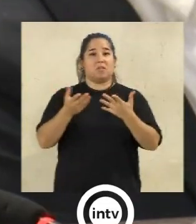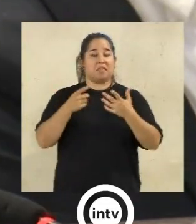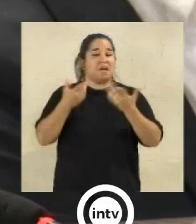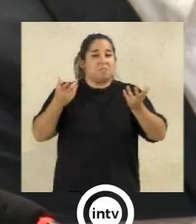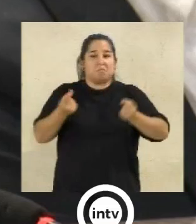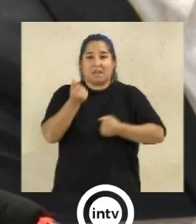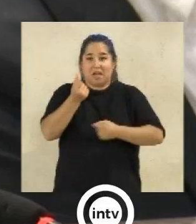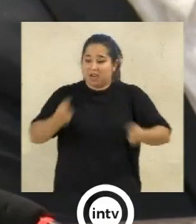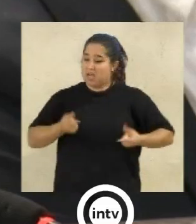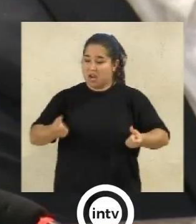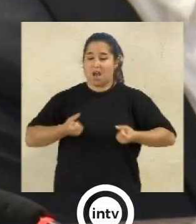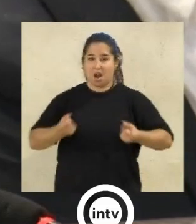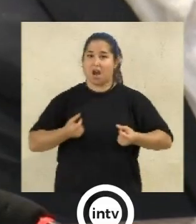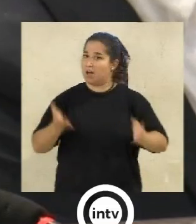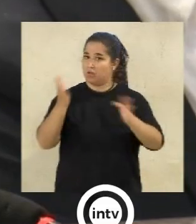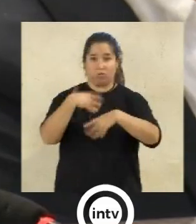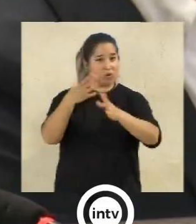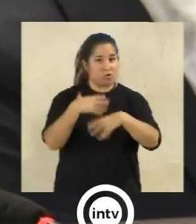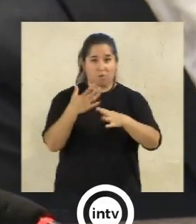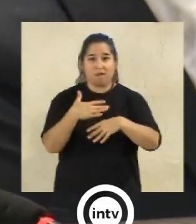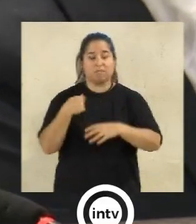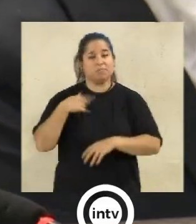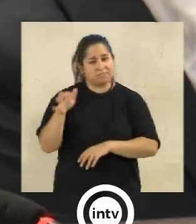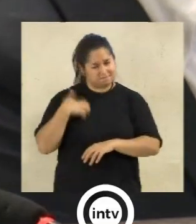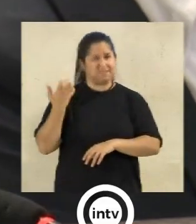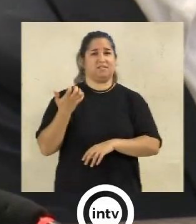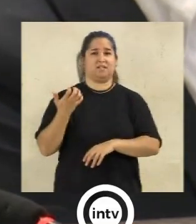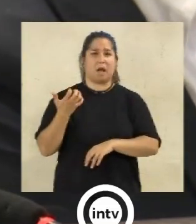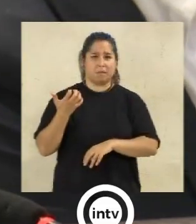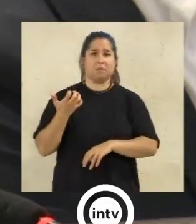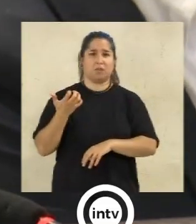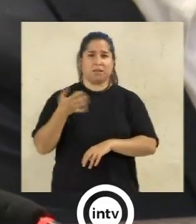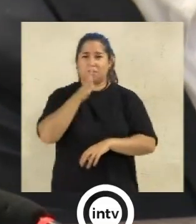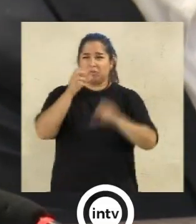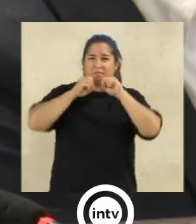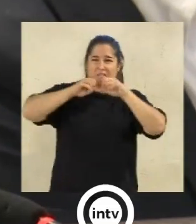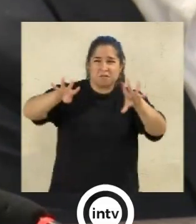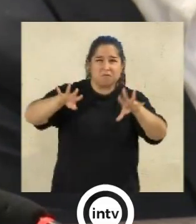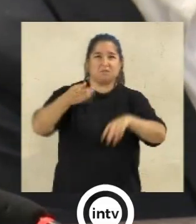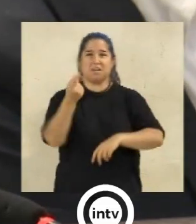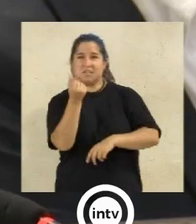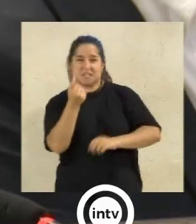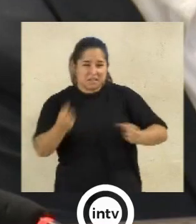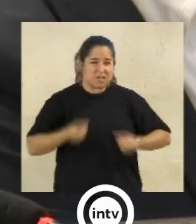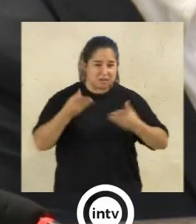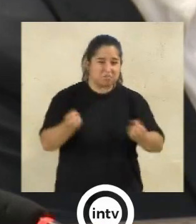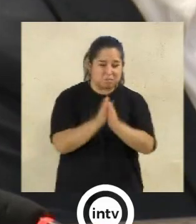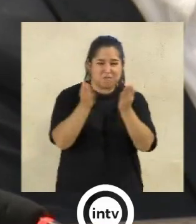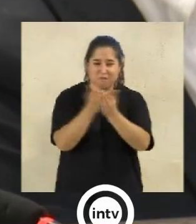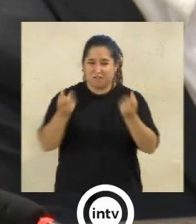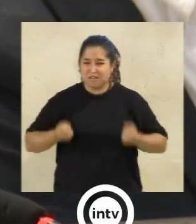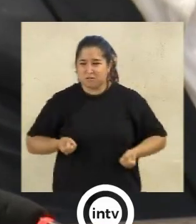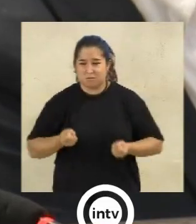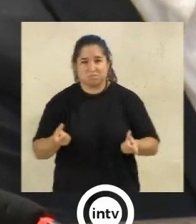esfuerzo económico me molesta un poco que hable así de cómo difundir esto que si gastaremos dinero en folletitos y demás